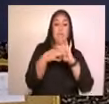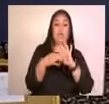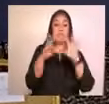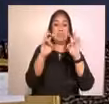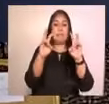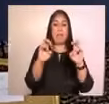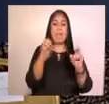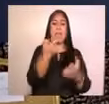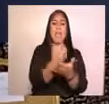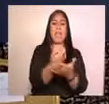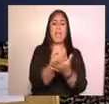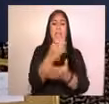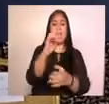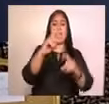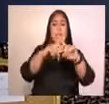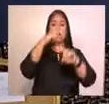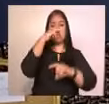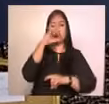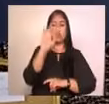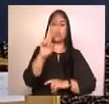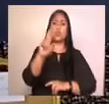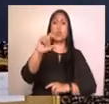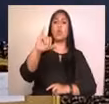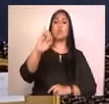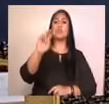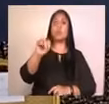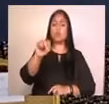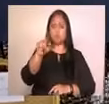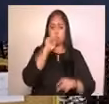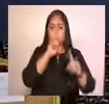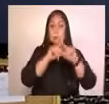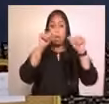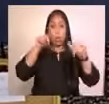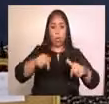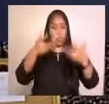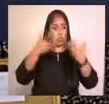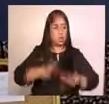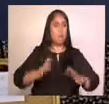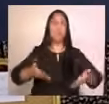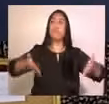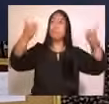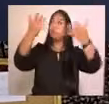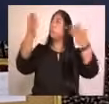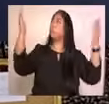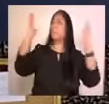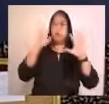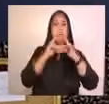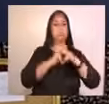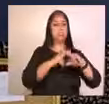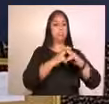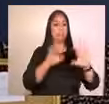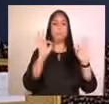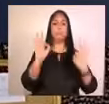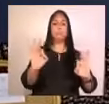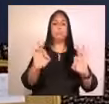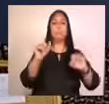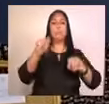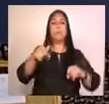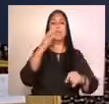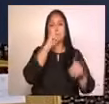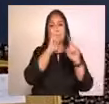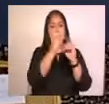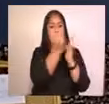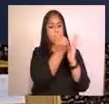extorsiones. Hoy entregamos una infraestructura remozada y protocolos que permitan al Estado mantener el control